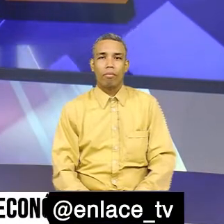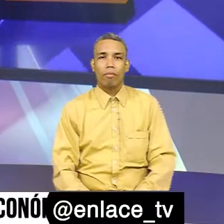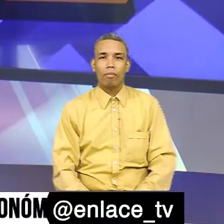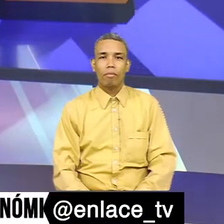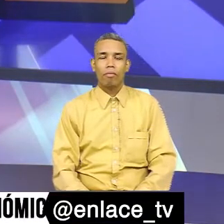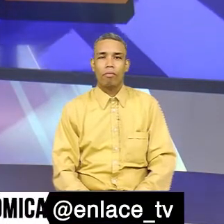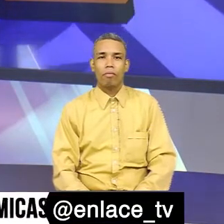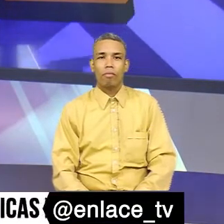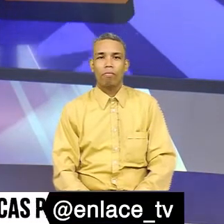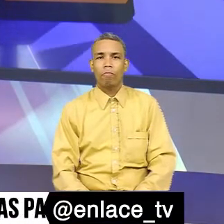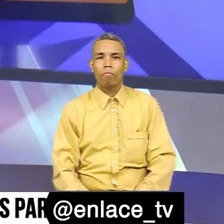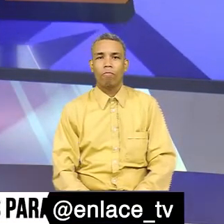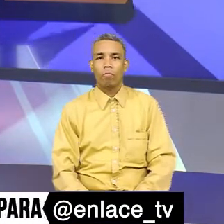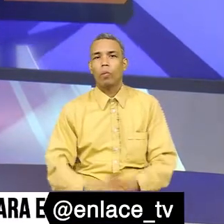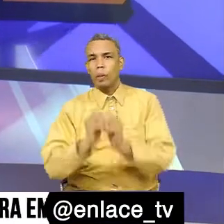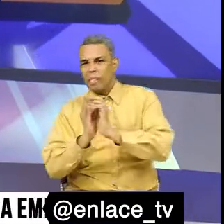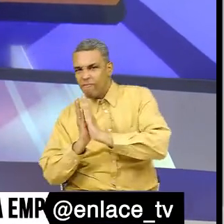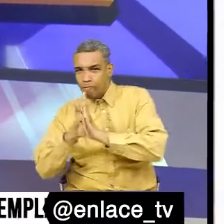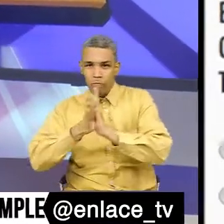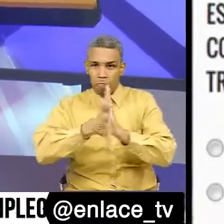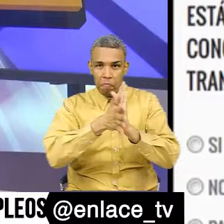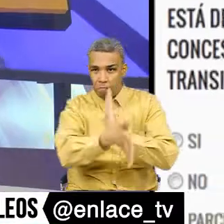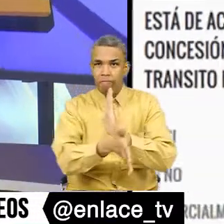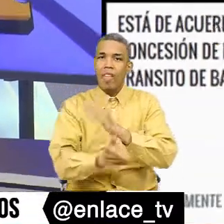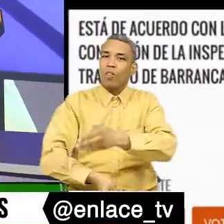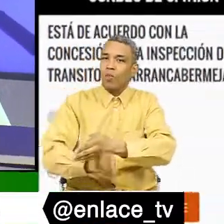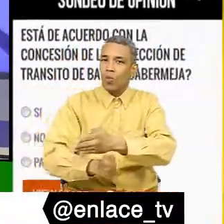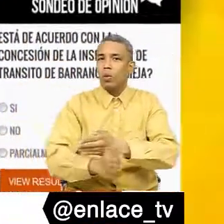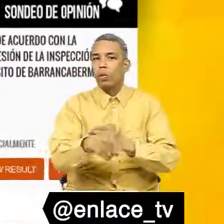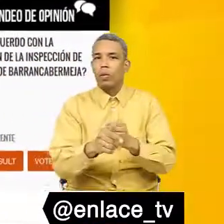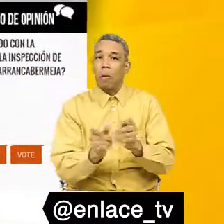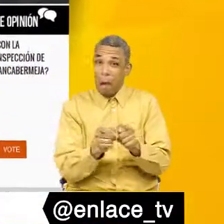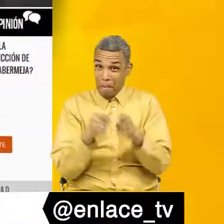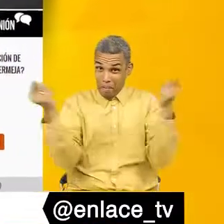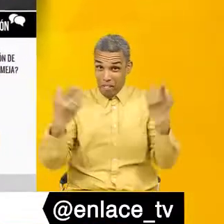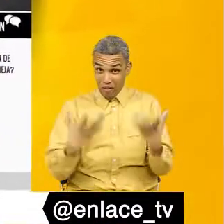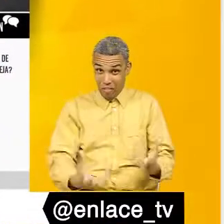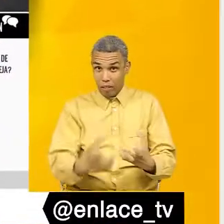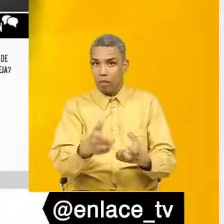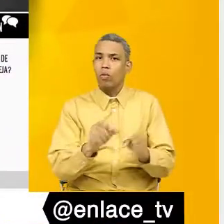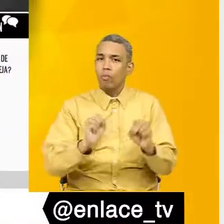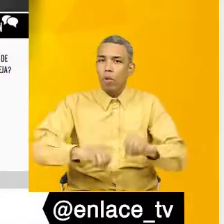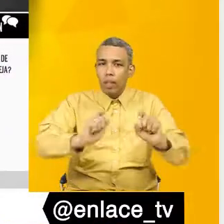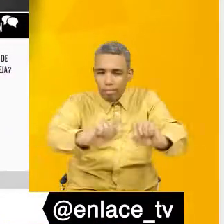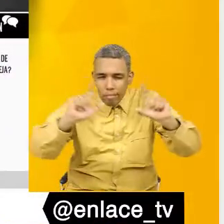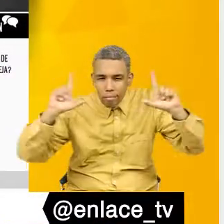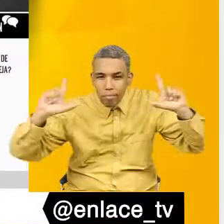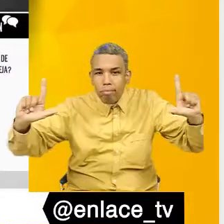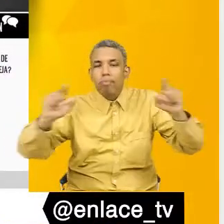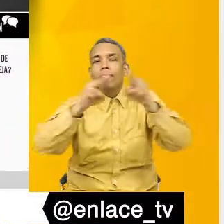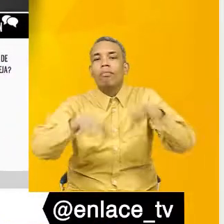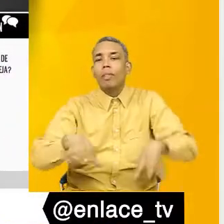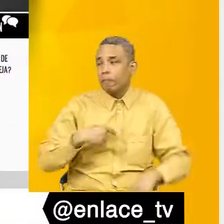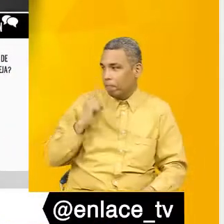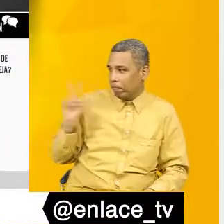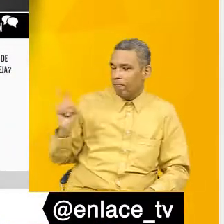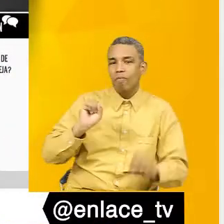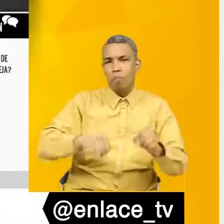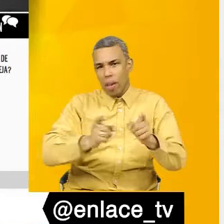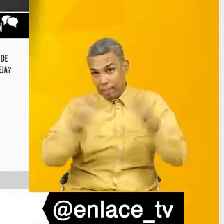Seguimos llevando a nuestra comunidad el acontecer de nuestra ciudad y región. Estas y otras informaciones de Enlace Noticias las pueden hallar en nuestra página web